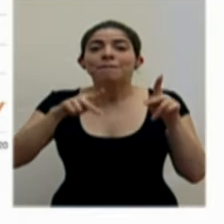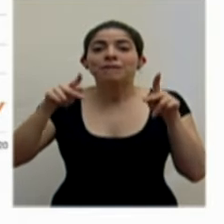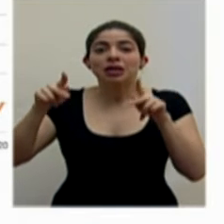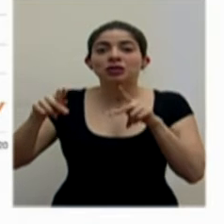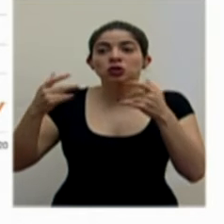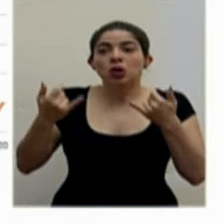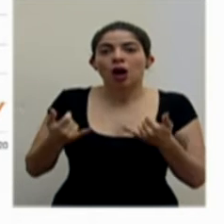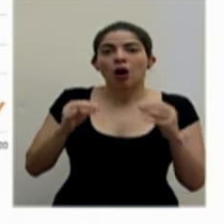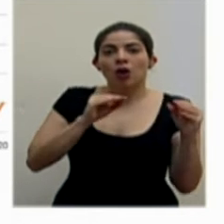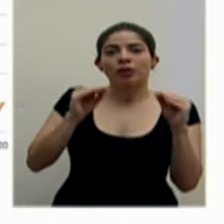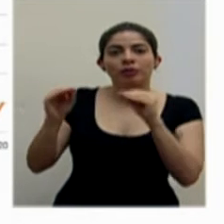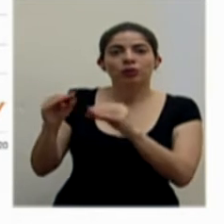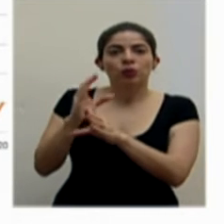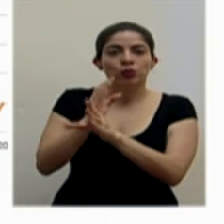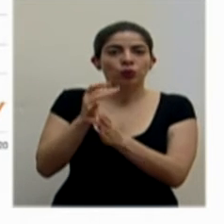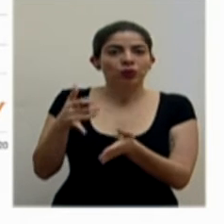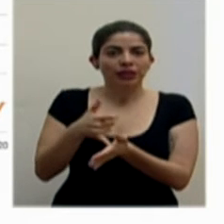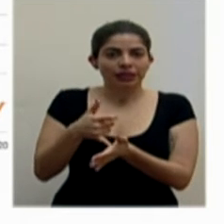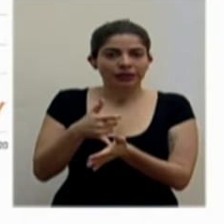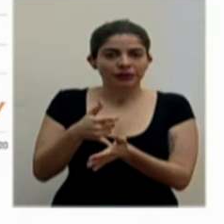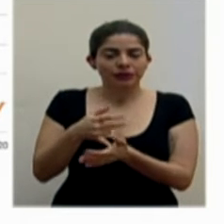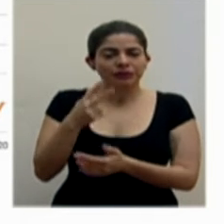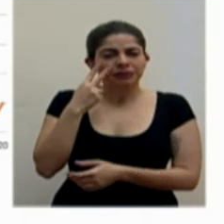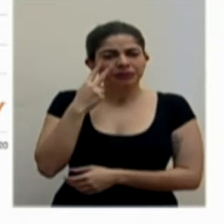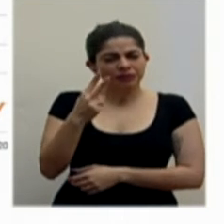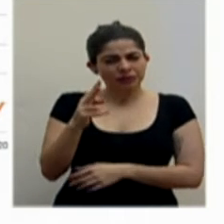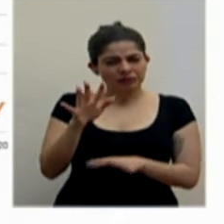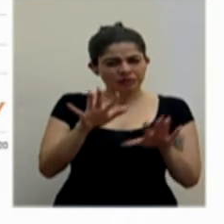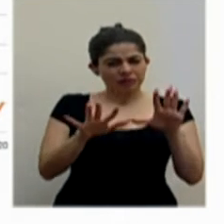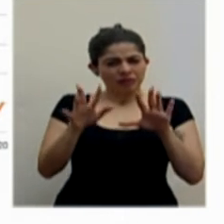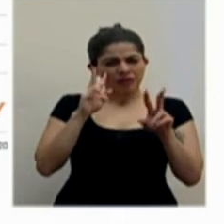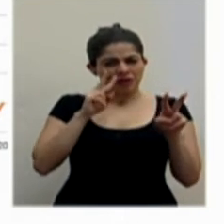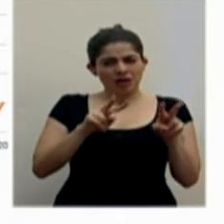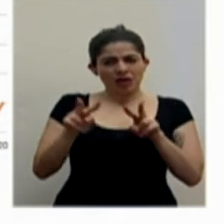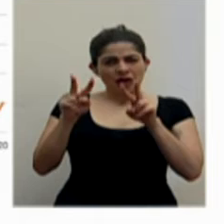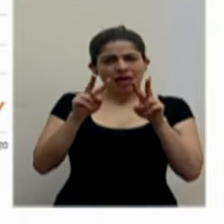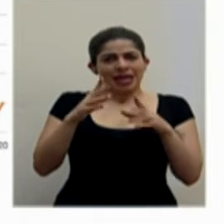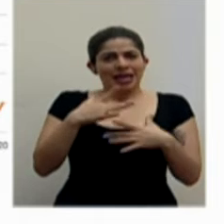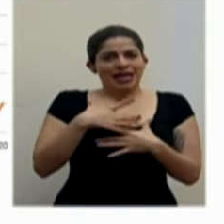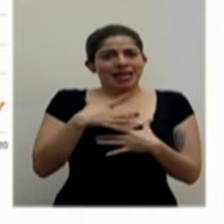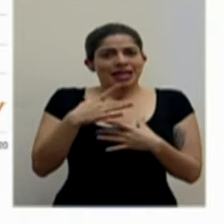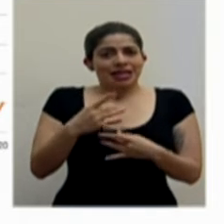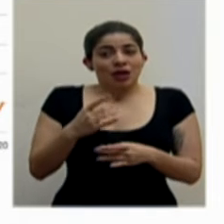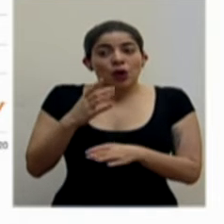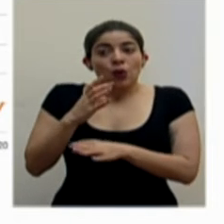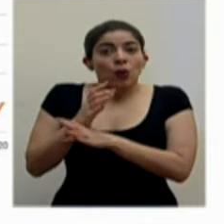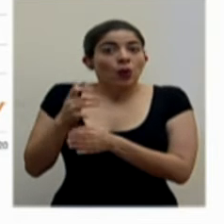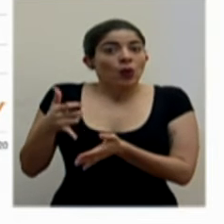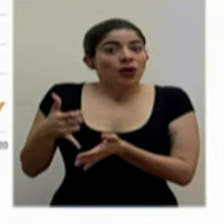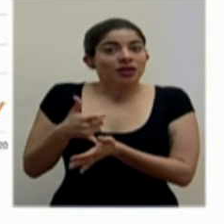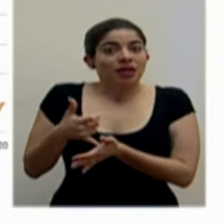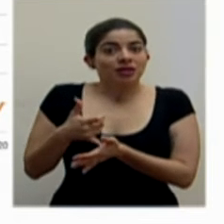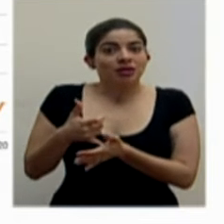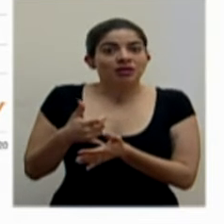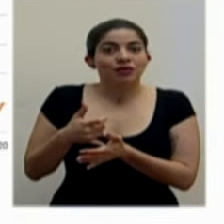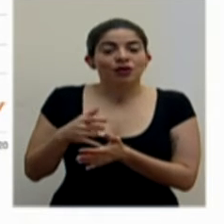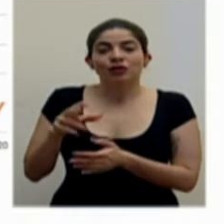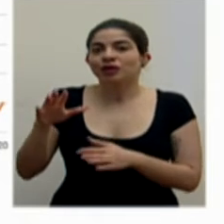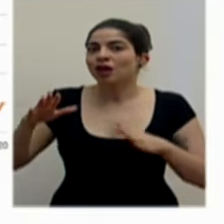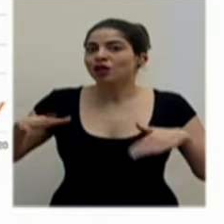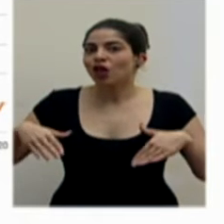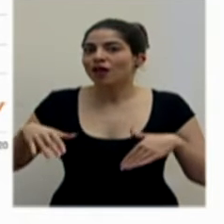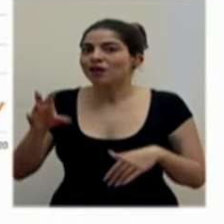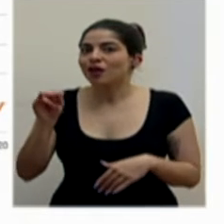internados en cuidados intensivos. Lo interesante es que todavía no hemos llegado en cuidados intensivos donde